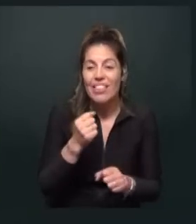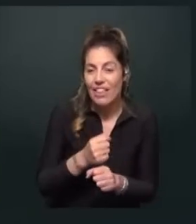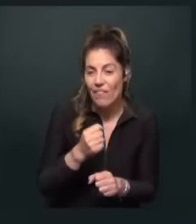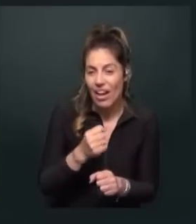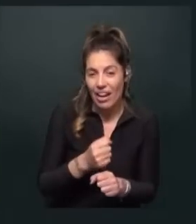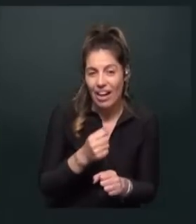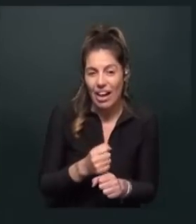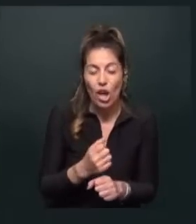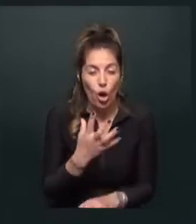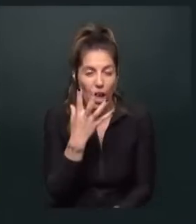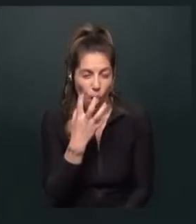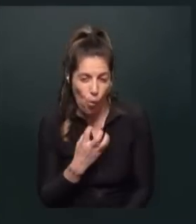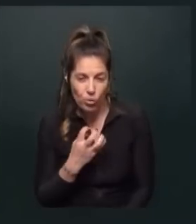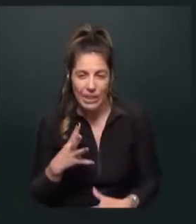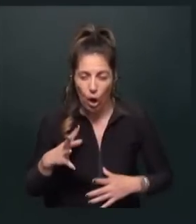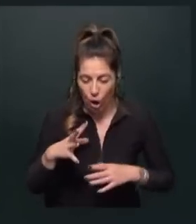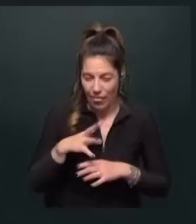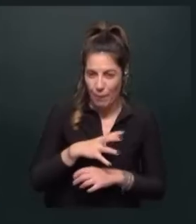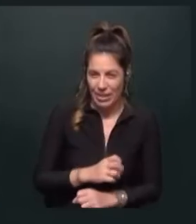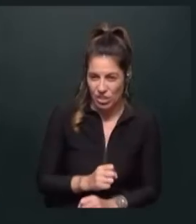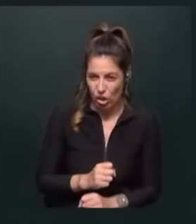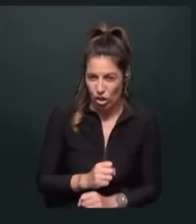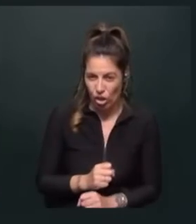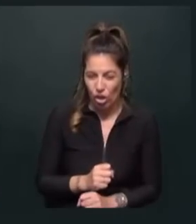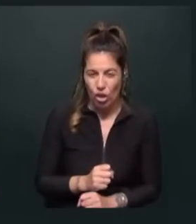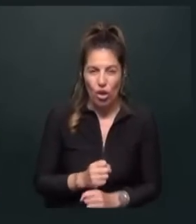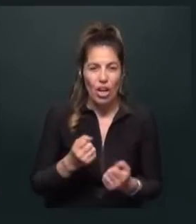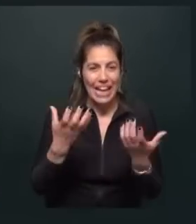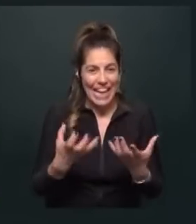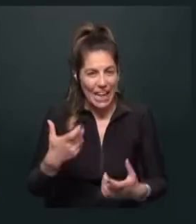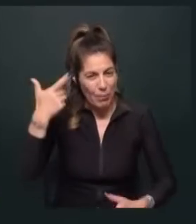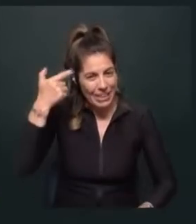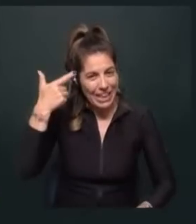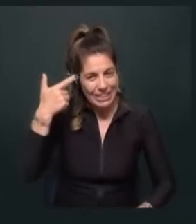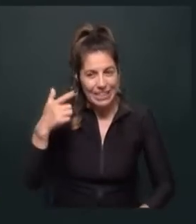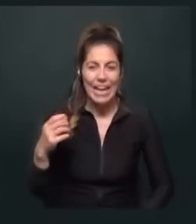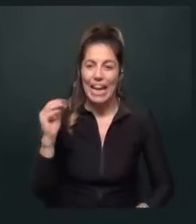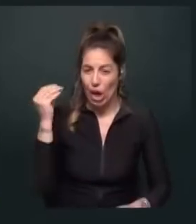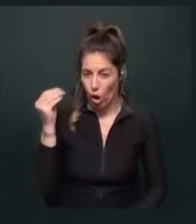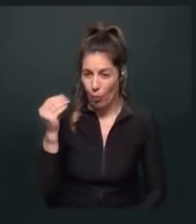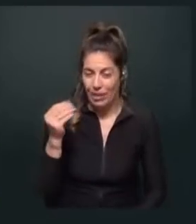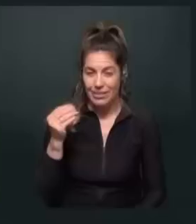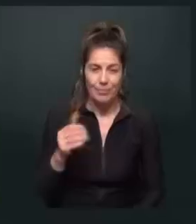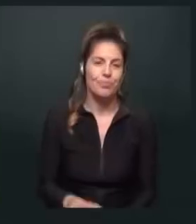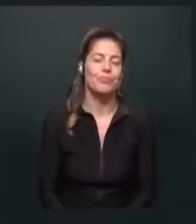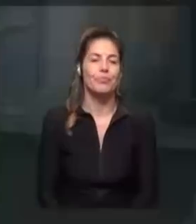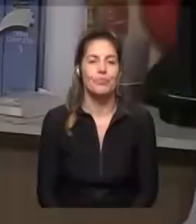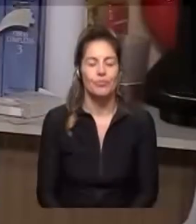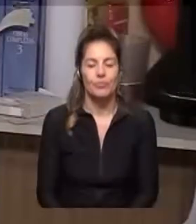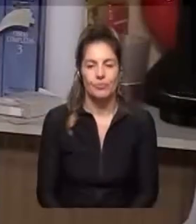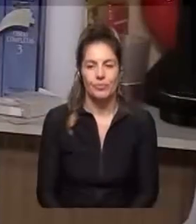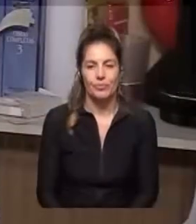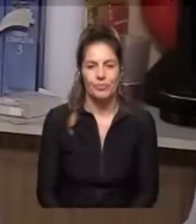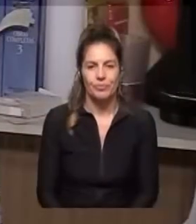la angustia con la depresión con el suicidio de la autoliminación en jóvenes Así que si les parece para irnos compartimos eso